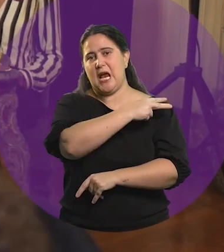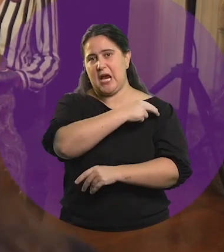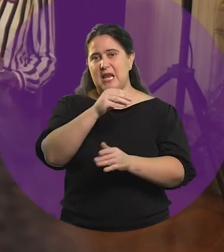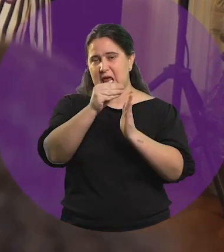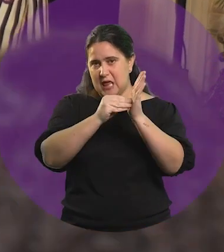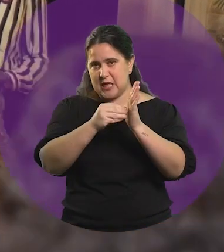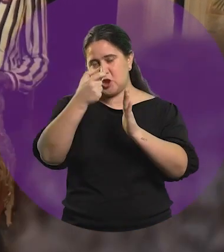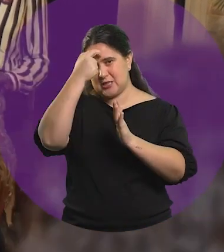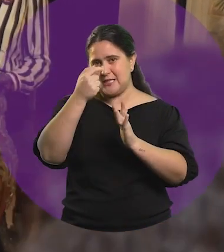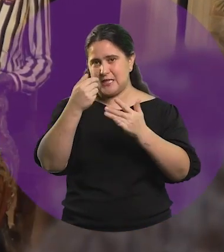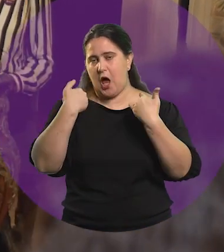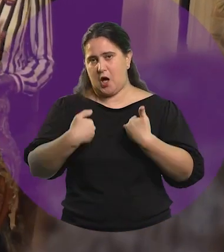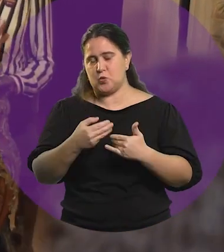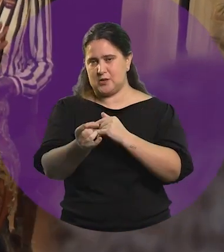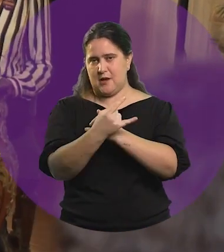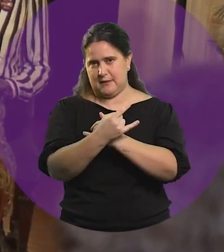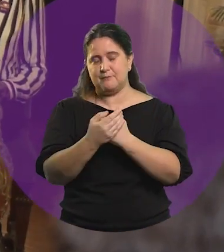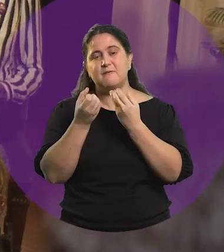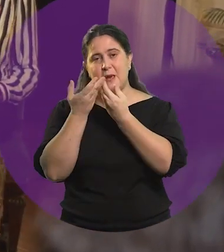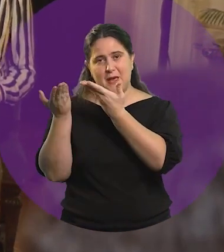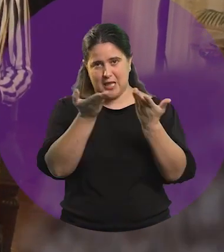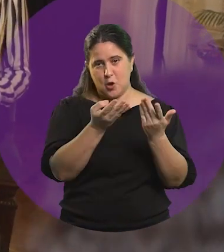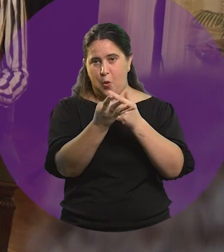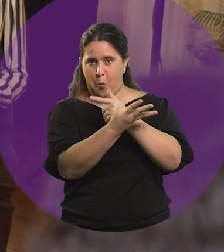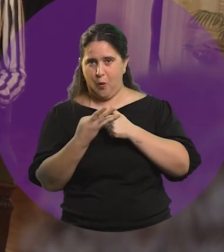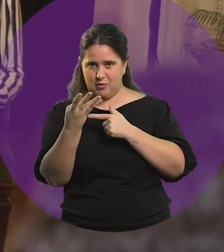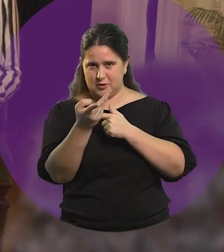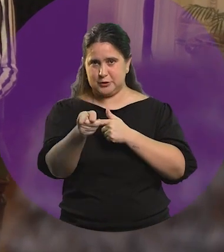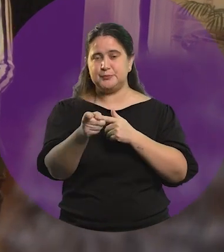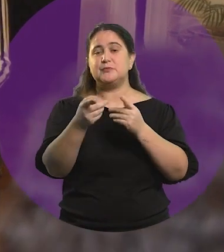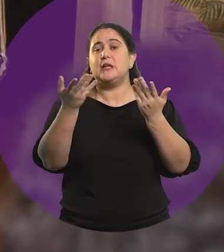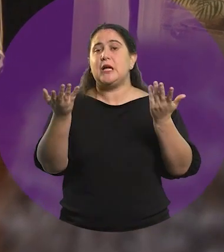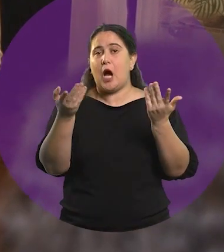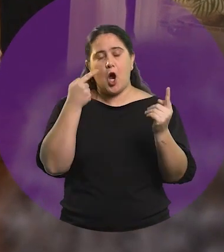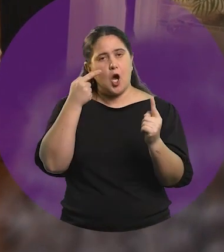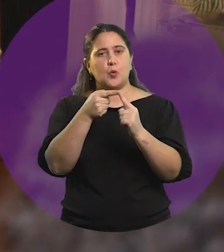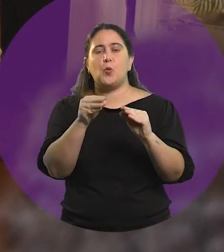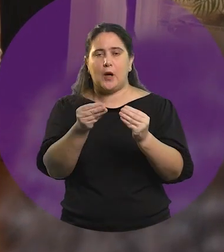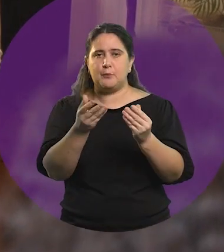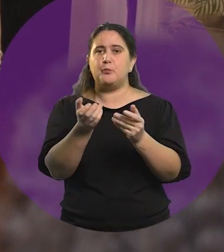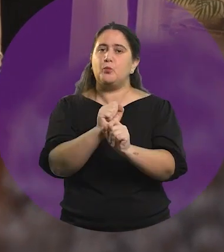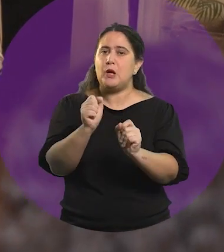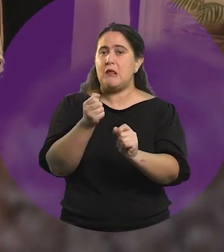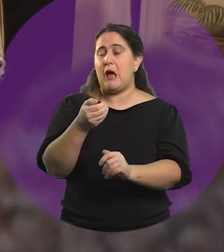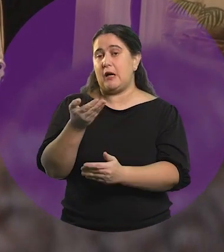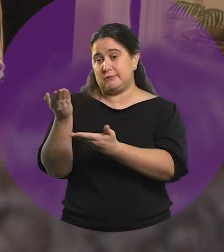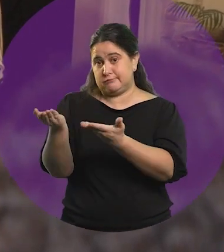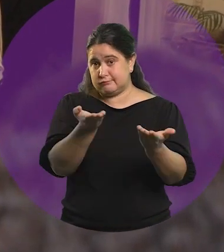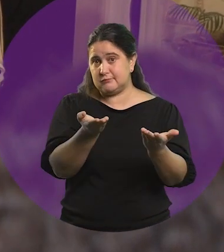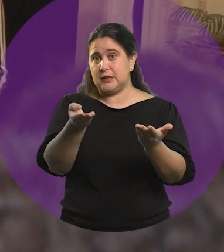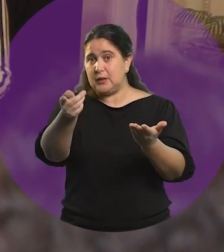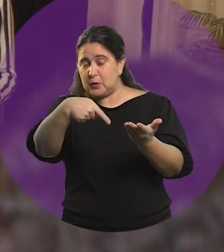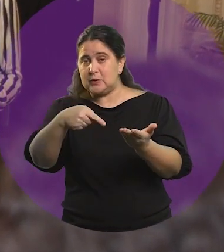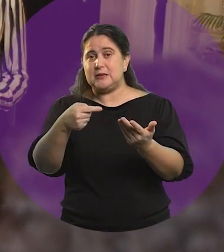y ciencias comportamentales de Ceibal. Bienvenidos los 4. Y la idea es un poco esto, ¿no?